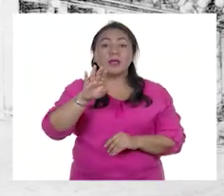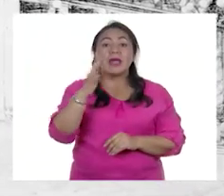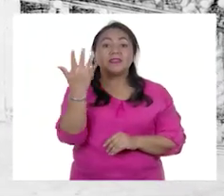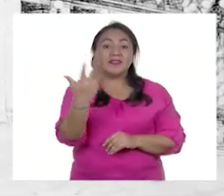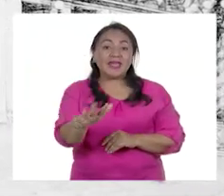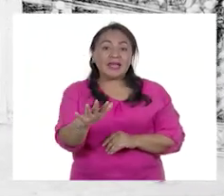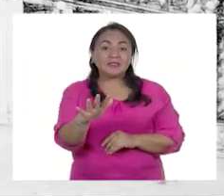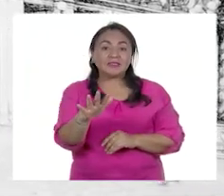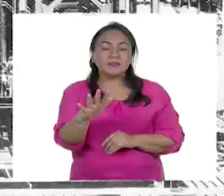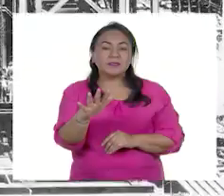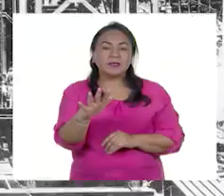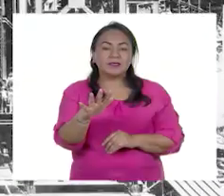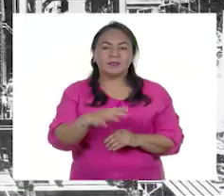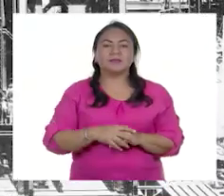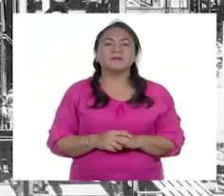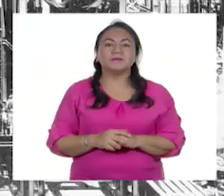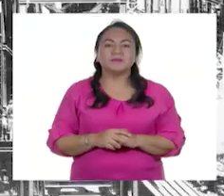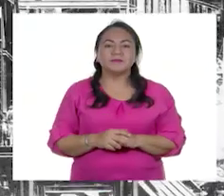1910.